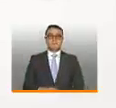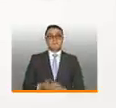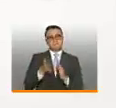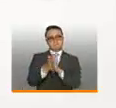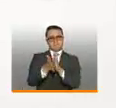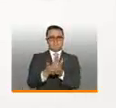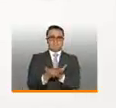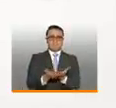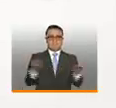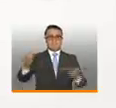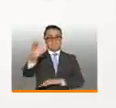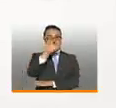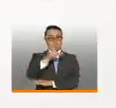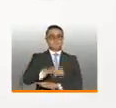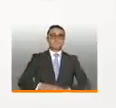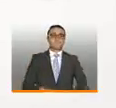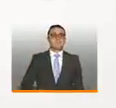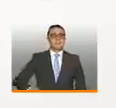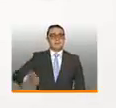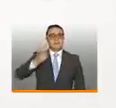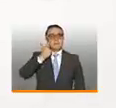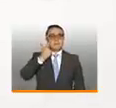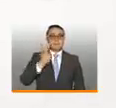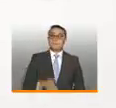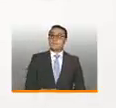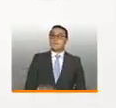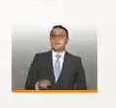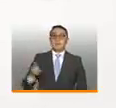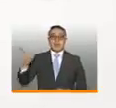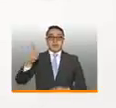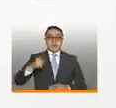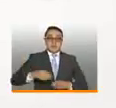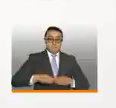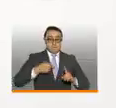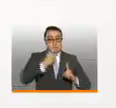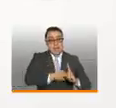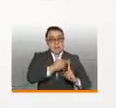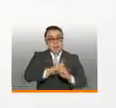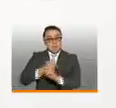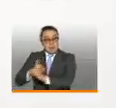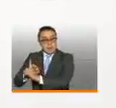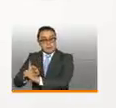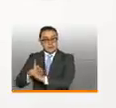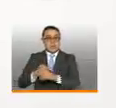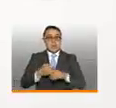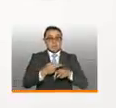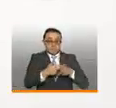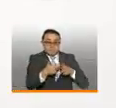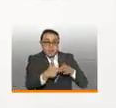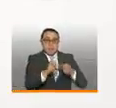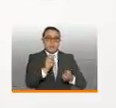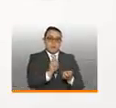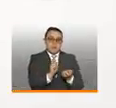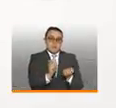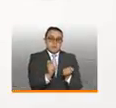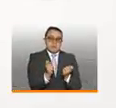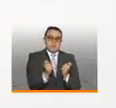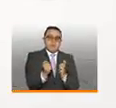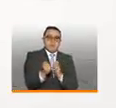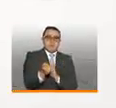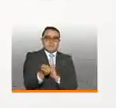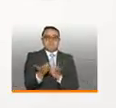colombianos que esta disponibilidad siempre puede estar cambiando a lo largo de los próximos días en la medida que